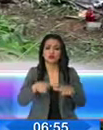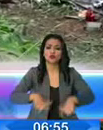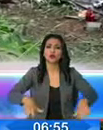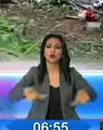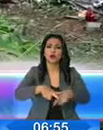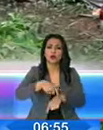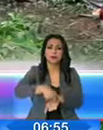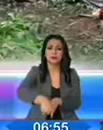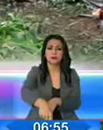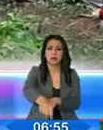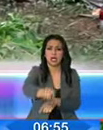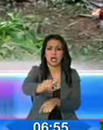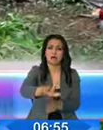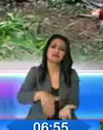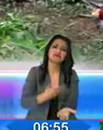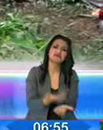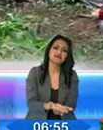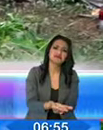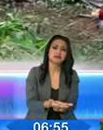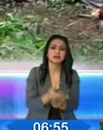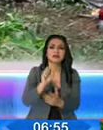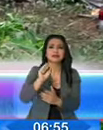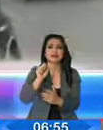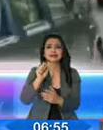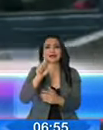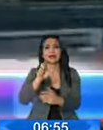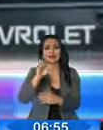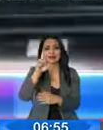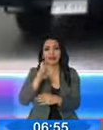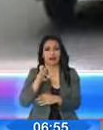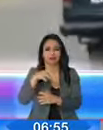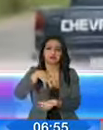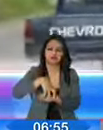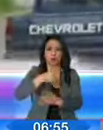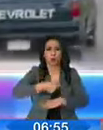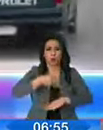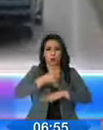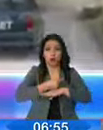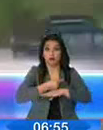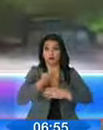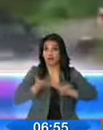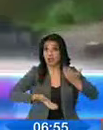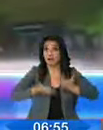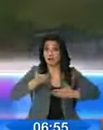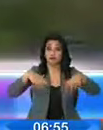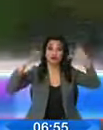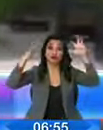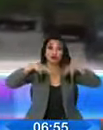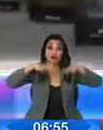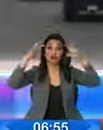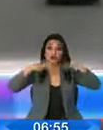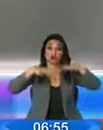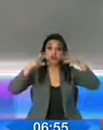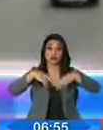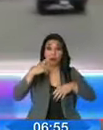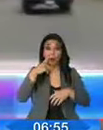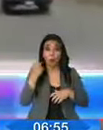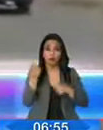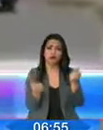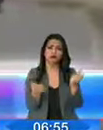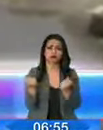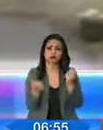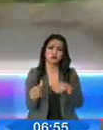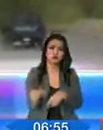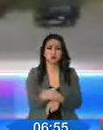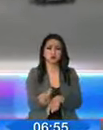Valencia, para dirigirse hasta Salitre, en la provincia del Guayas. La lluvia presuntamente habría ocasionado la pérdida de pista del vehículo